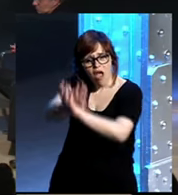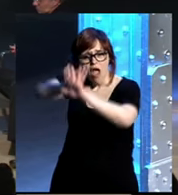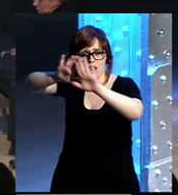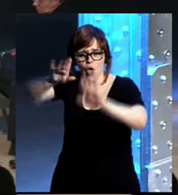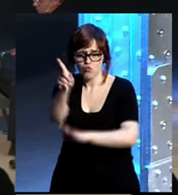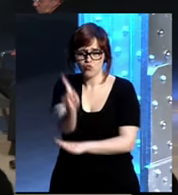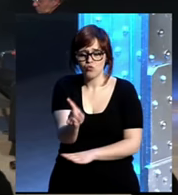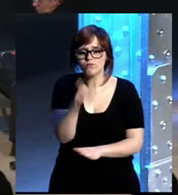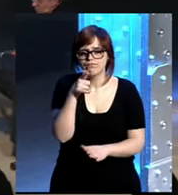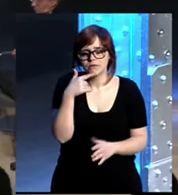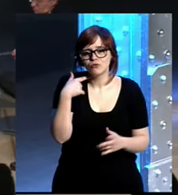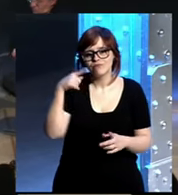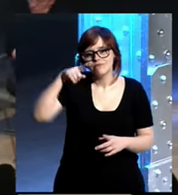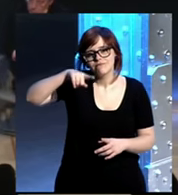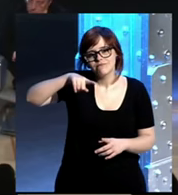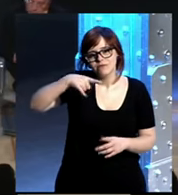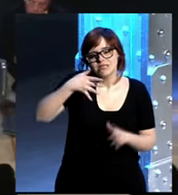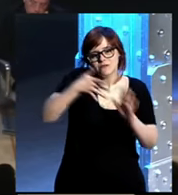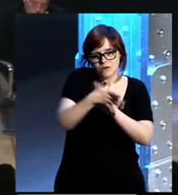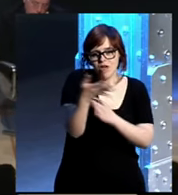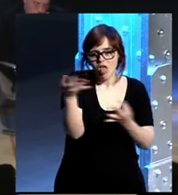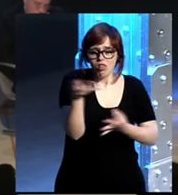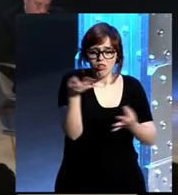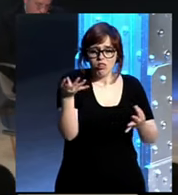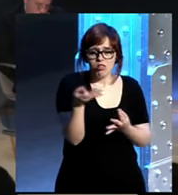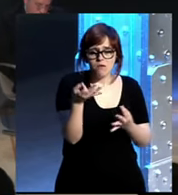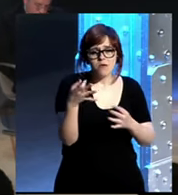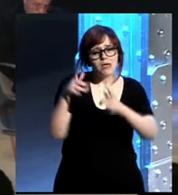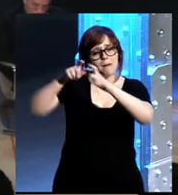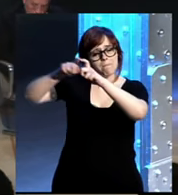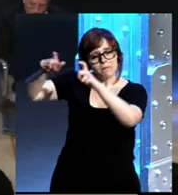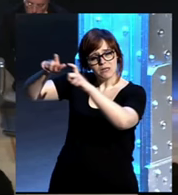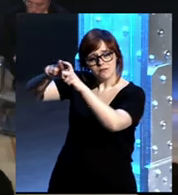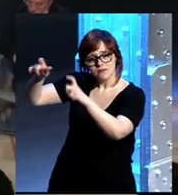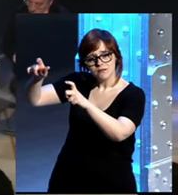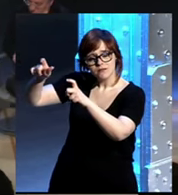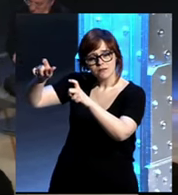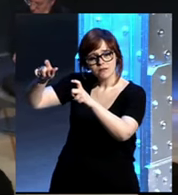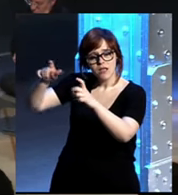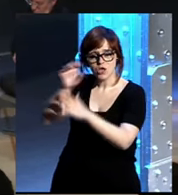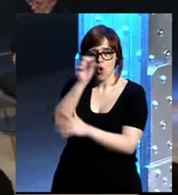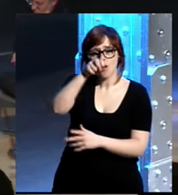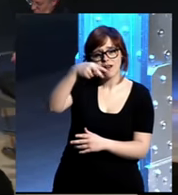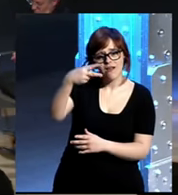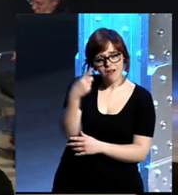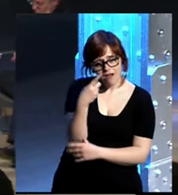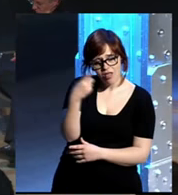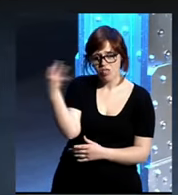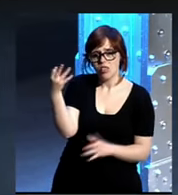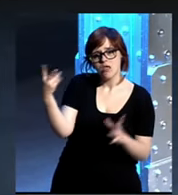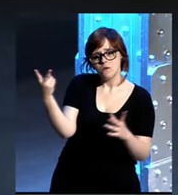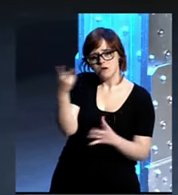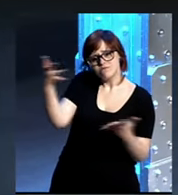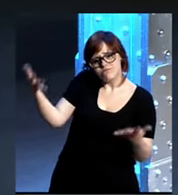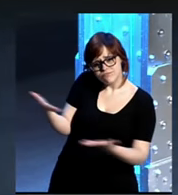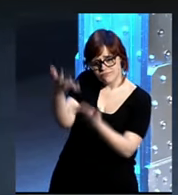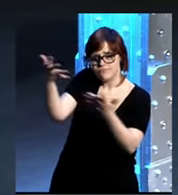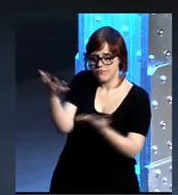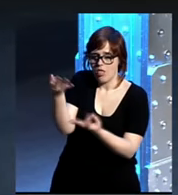han de fomentar esta relación entre empresas y las ONGs. Y en la ECID me